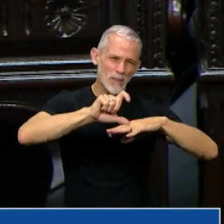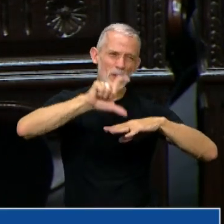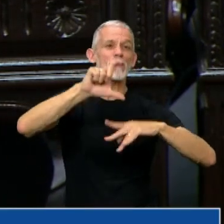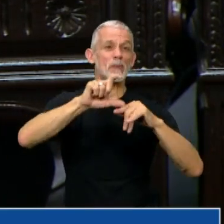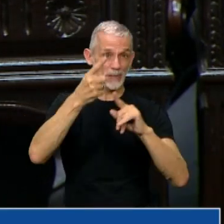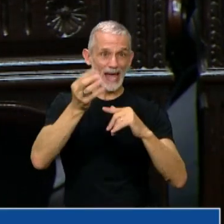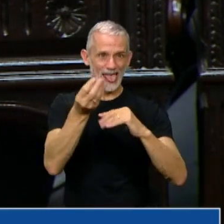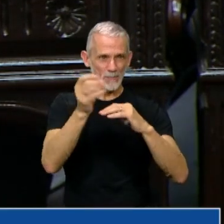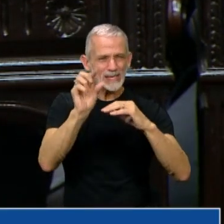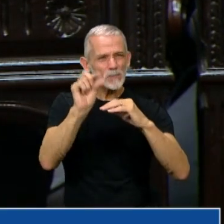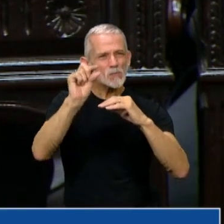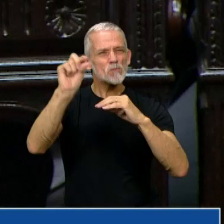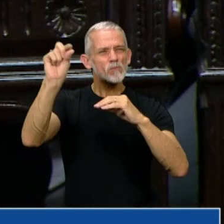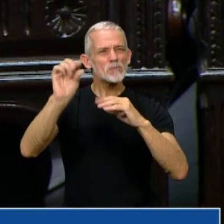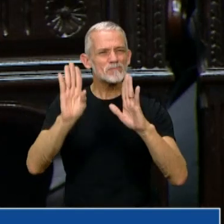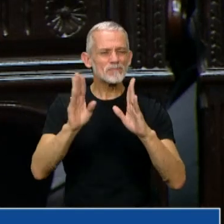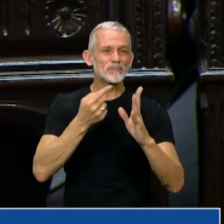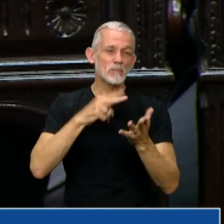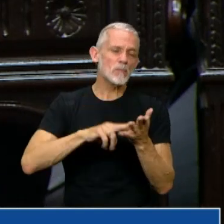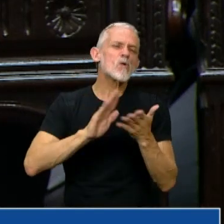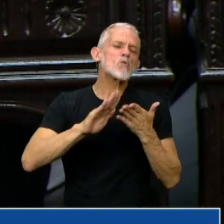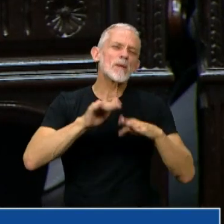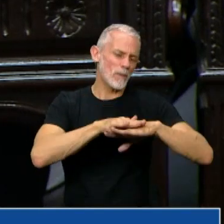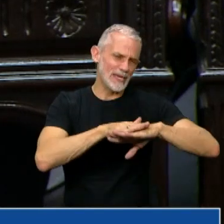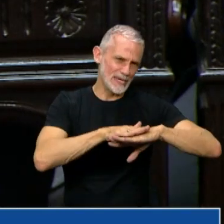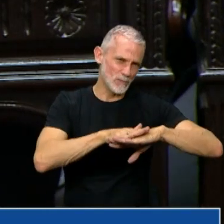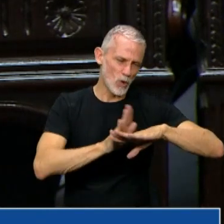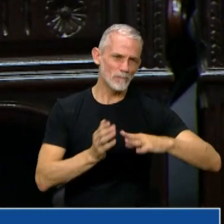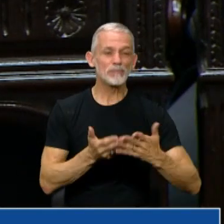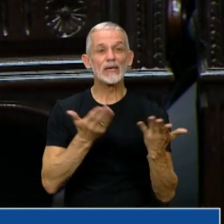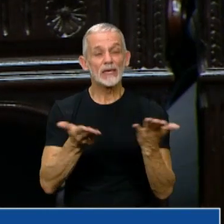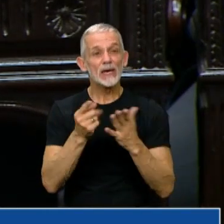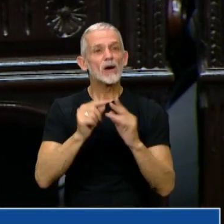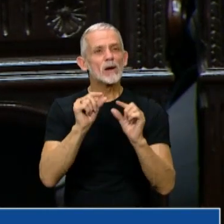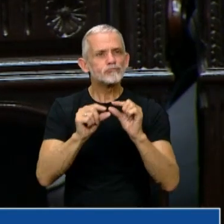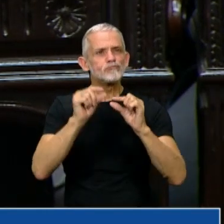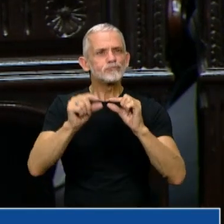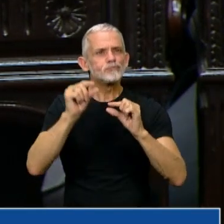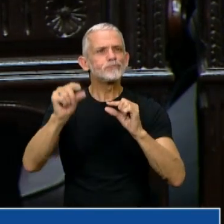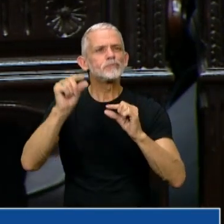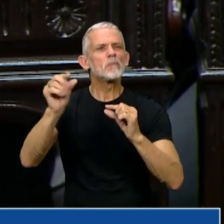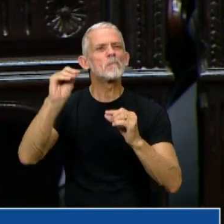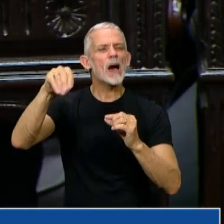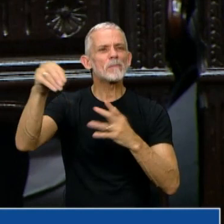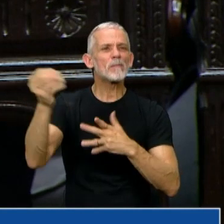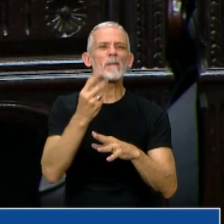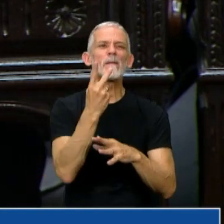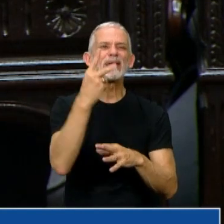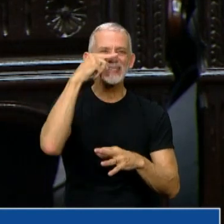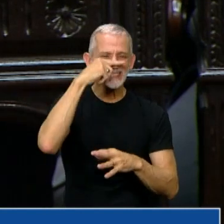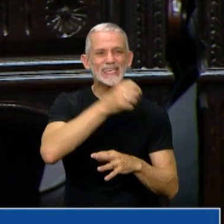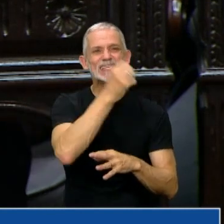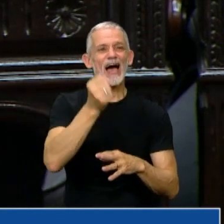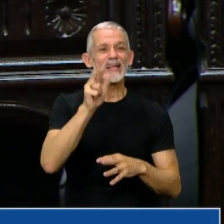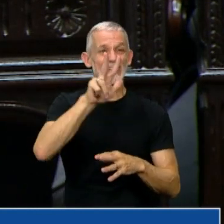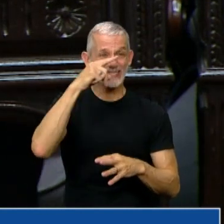vitales y móviles, como dijimos, un nuevo mínimo no imponible, y con una escala progresiva del 27